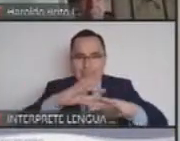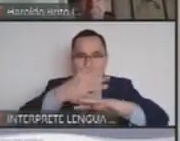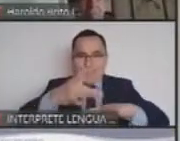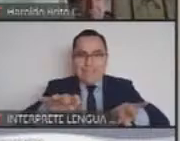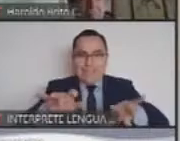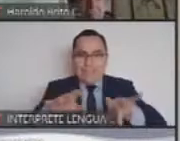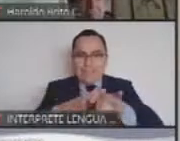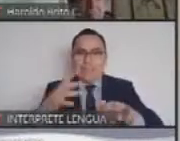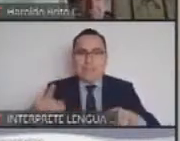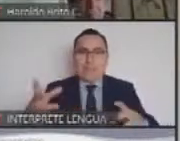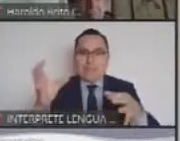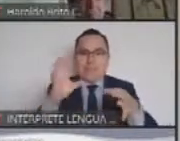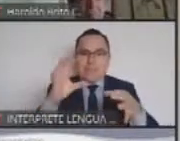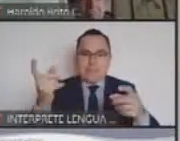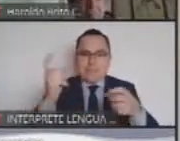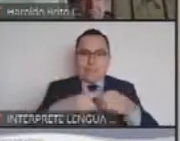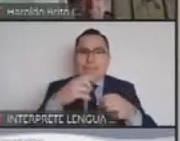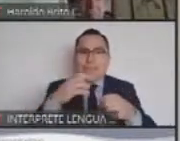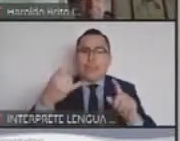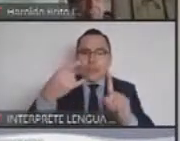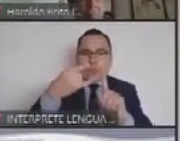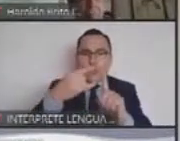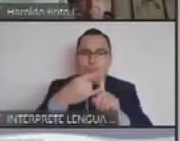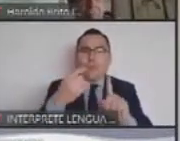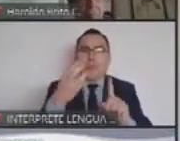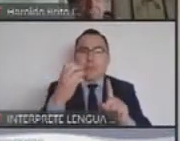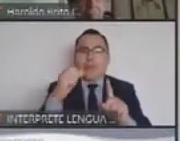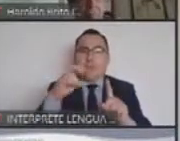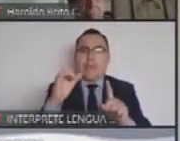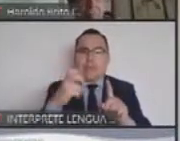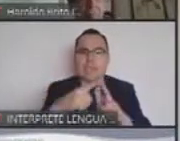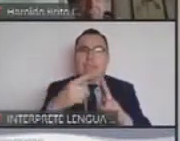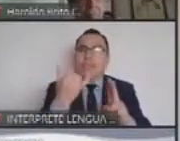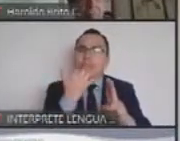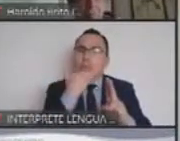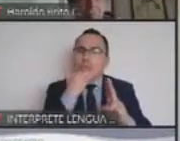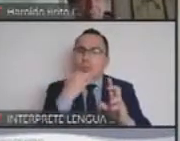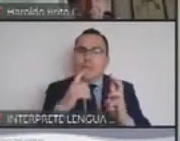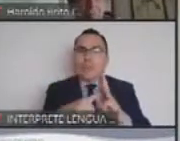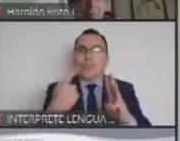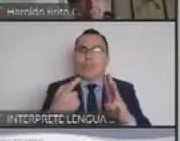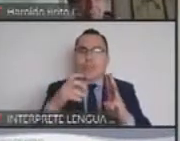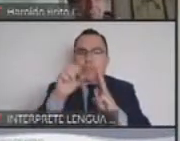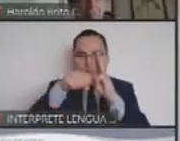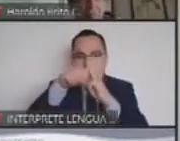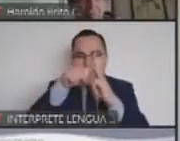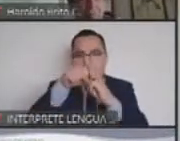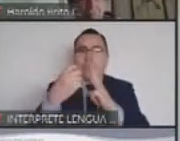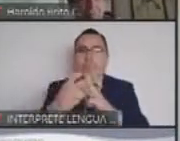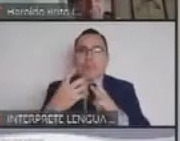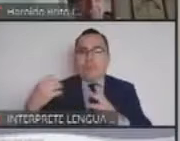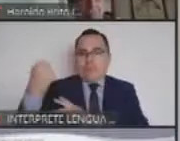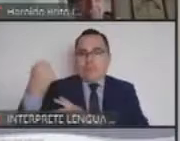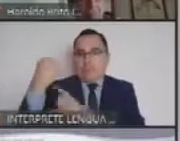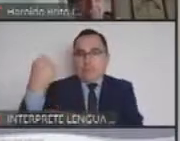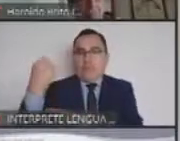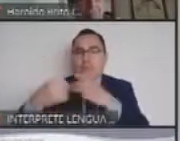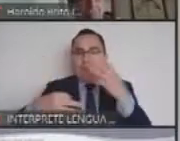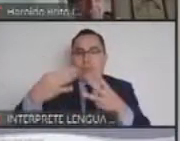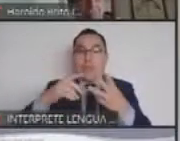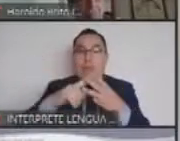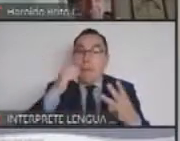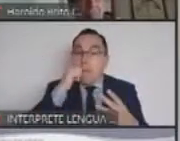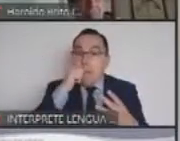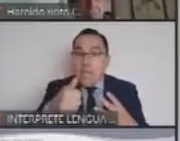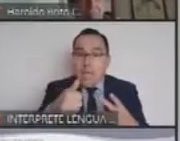para este seminario, Zoom, Webinar, YouTube y también Poder Judicial TV. Desde mañana, la gente que vio